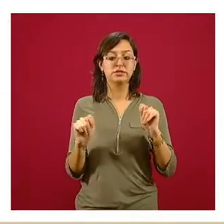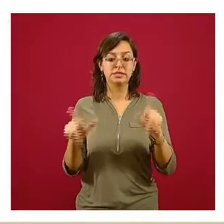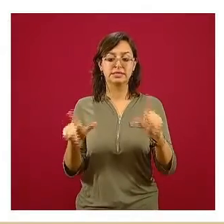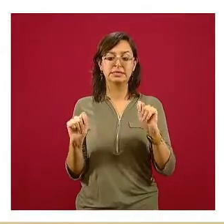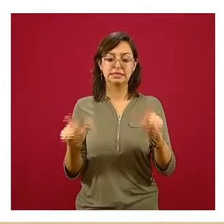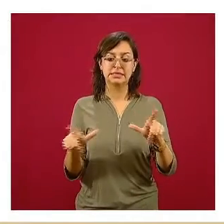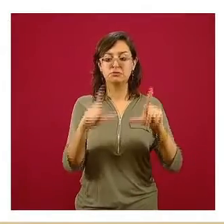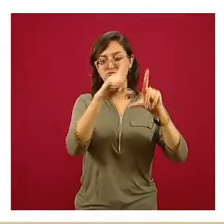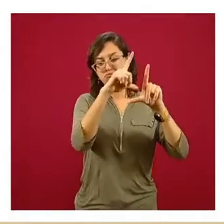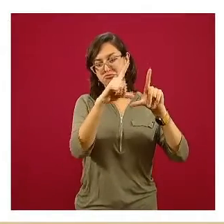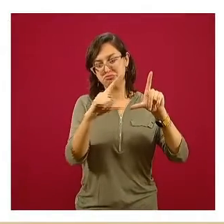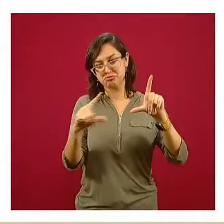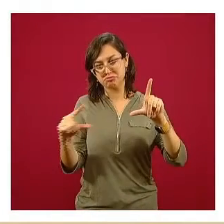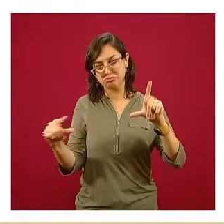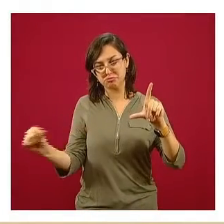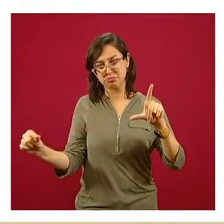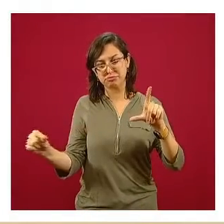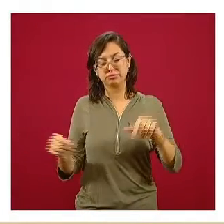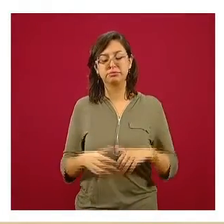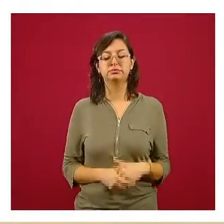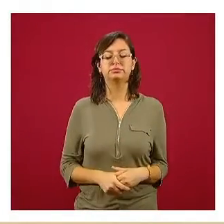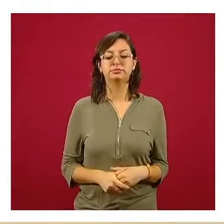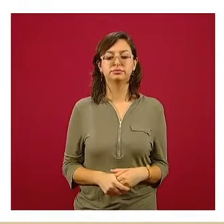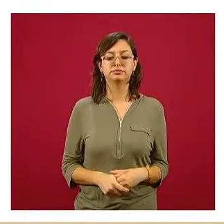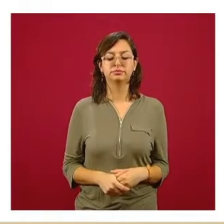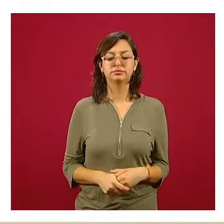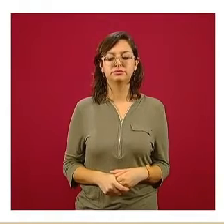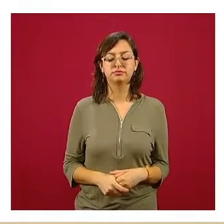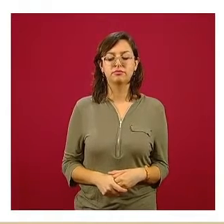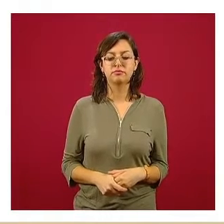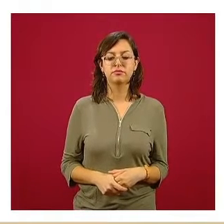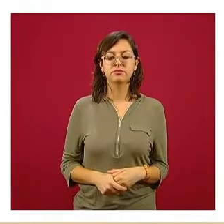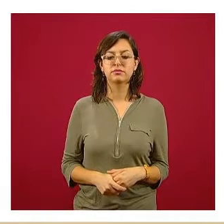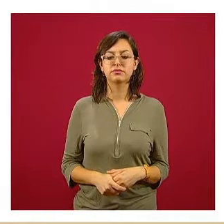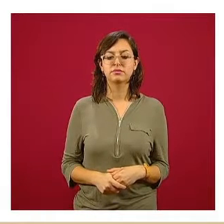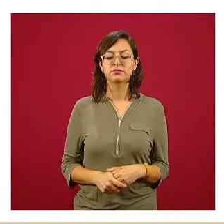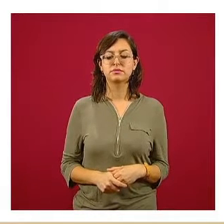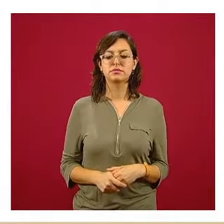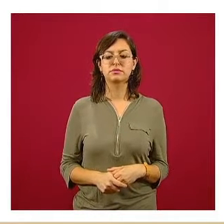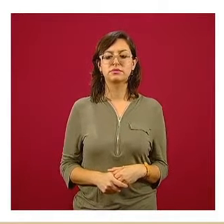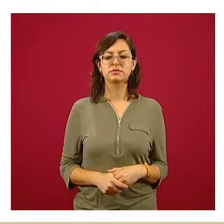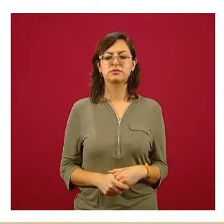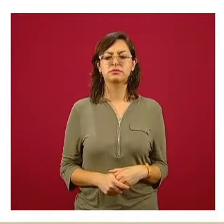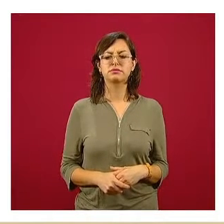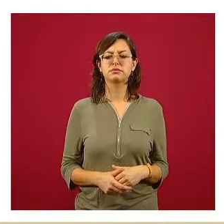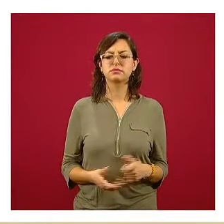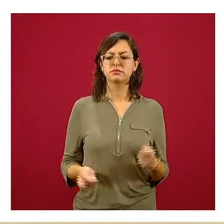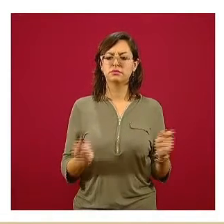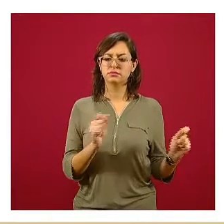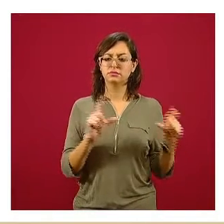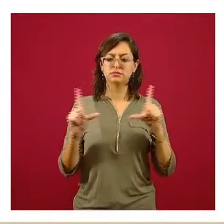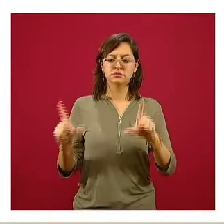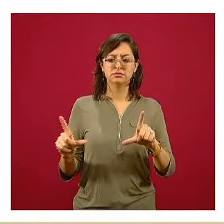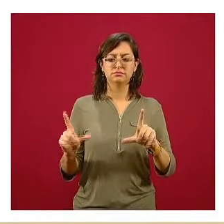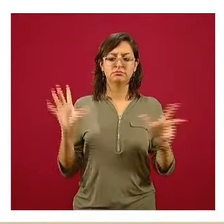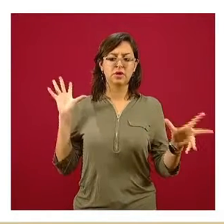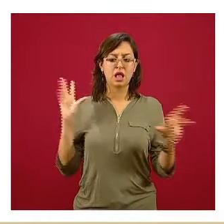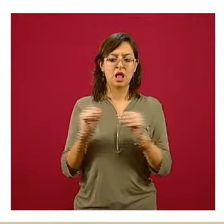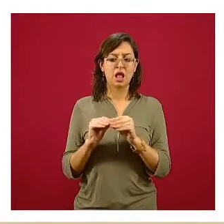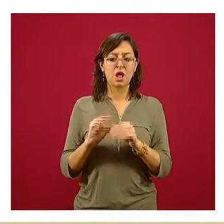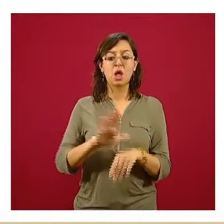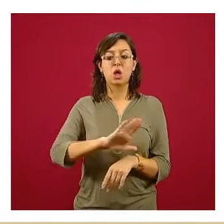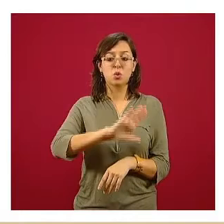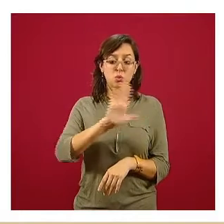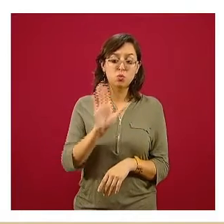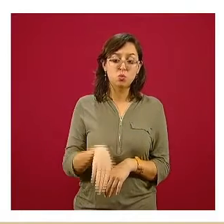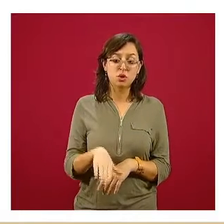en distinto tamaño de su incidencia. En la siguiente vemos las muertes. COVID causa